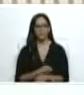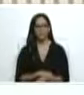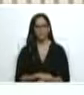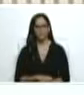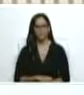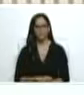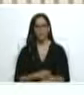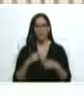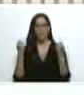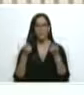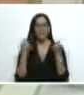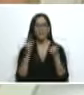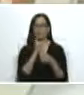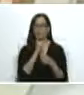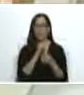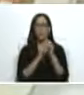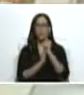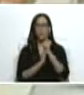Periódico llamado Líder,